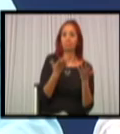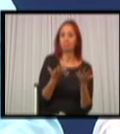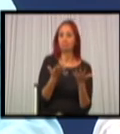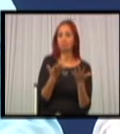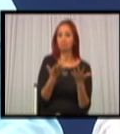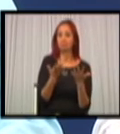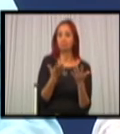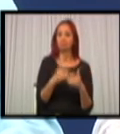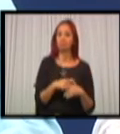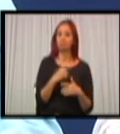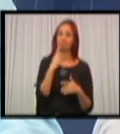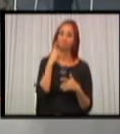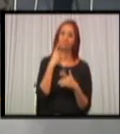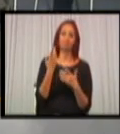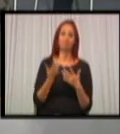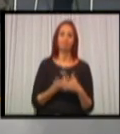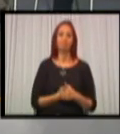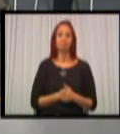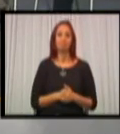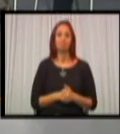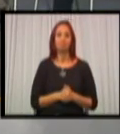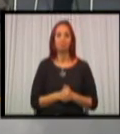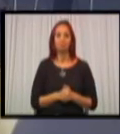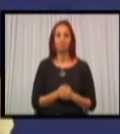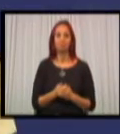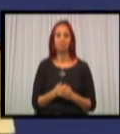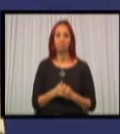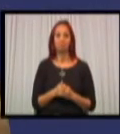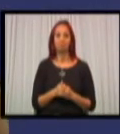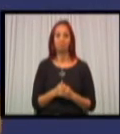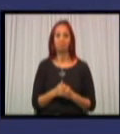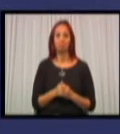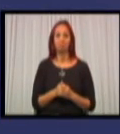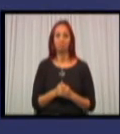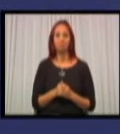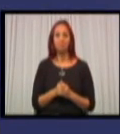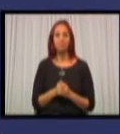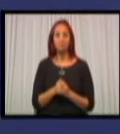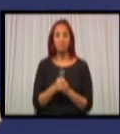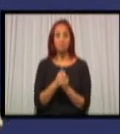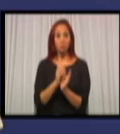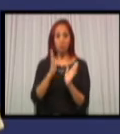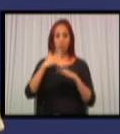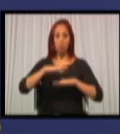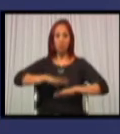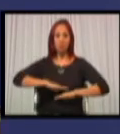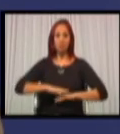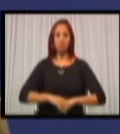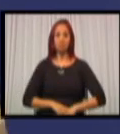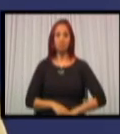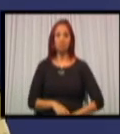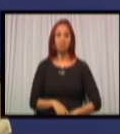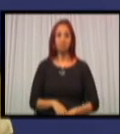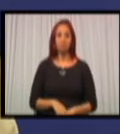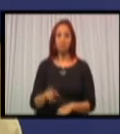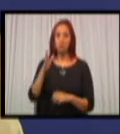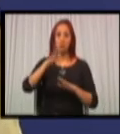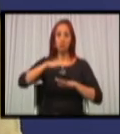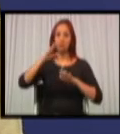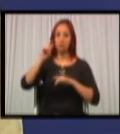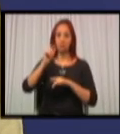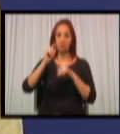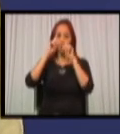demagogia pura. Don Edgar, rapidísimo. Sí, rapidito. No alcanza, no alcanza ese dinero,